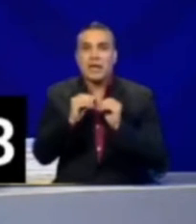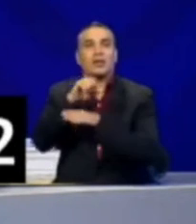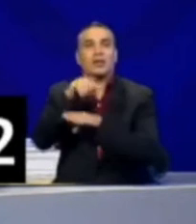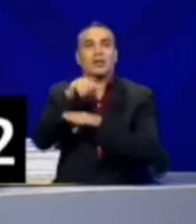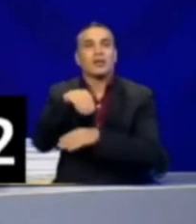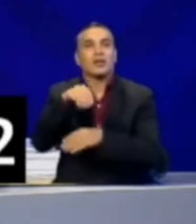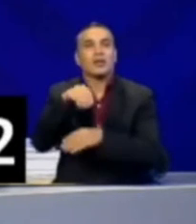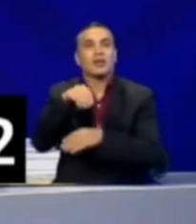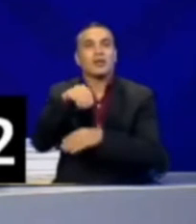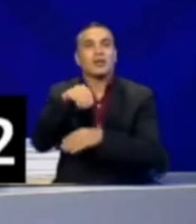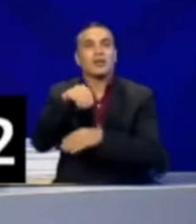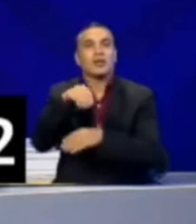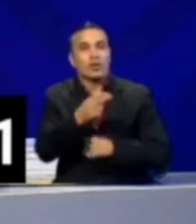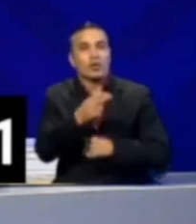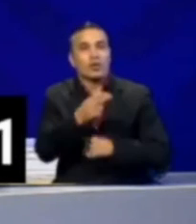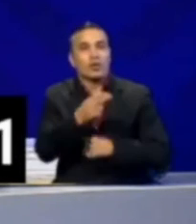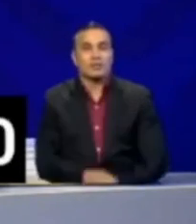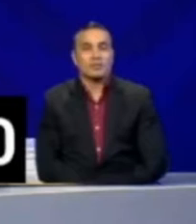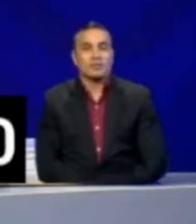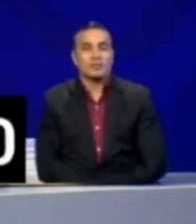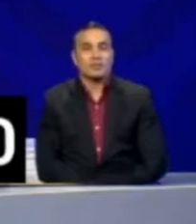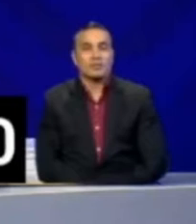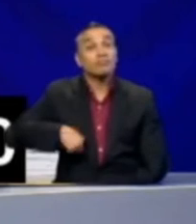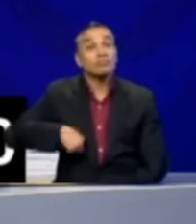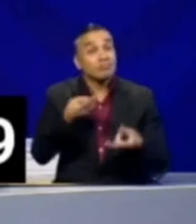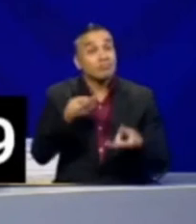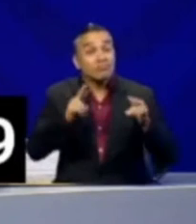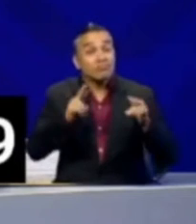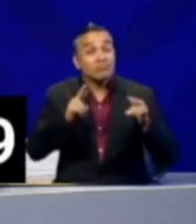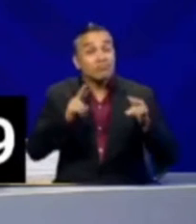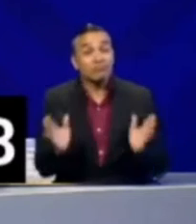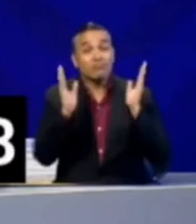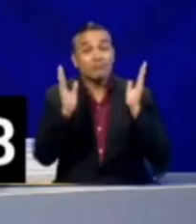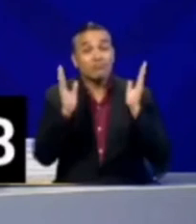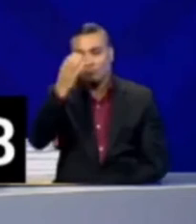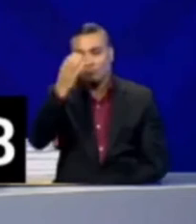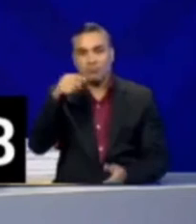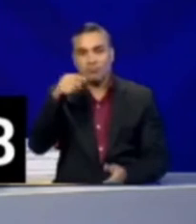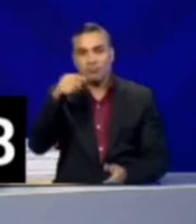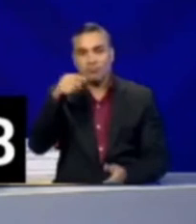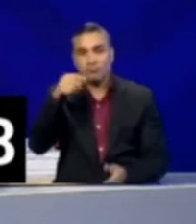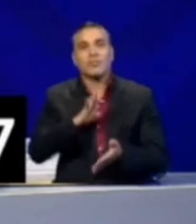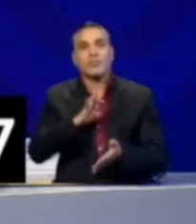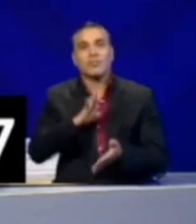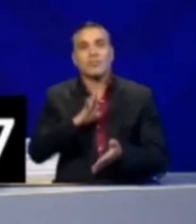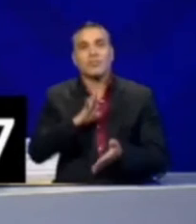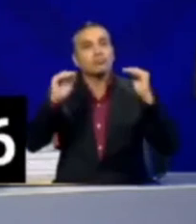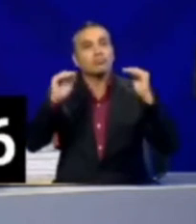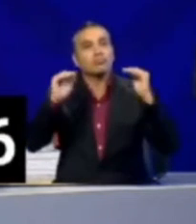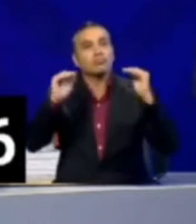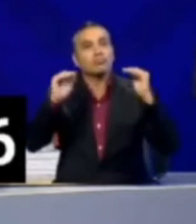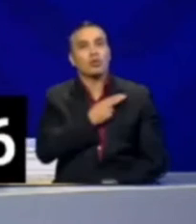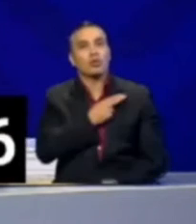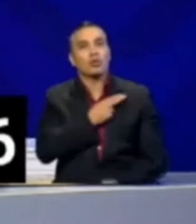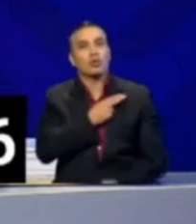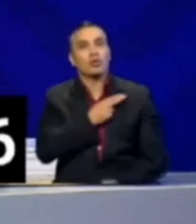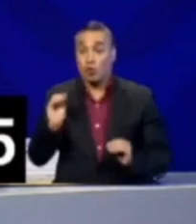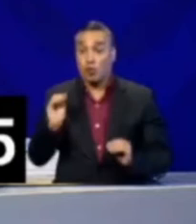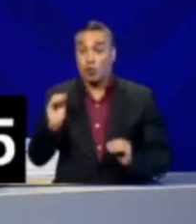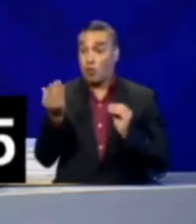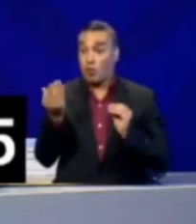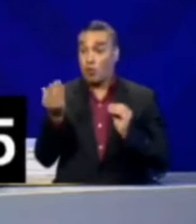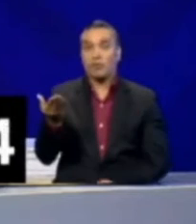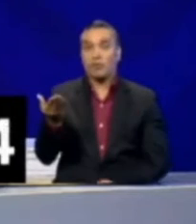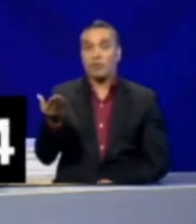educación universitaria. Tenemos que también impulsar la educación técnica superior, para que muchos jóvenes